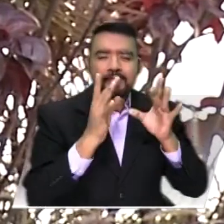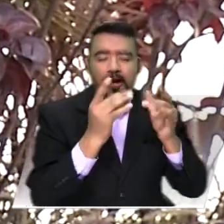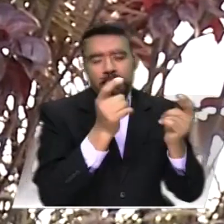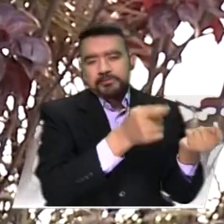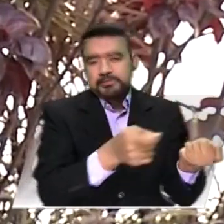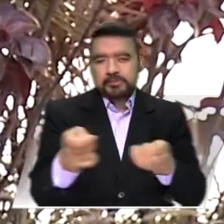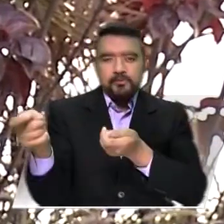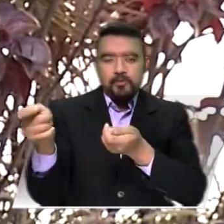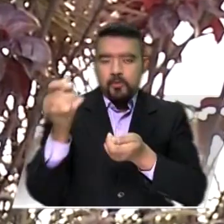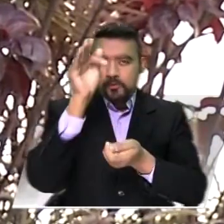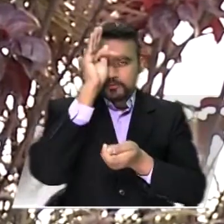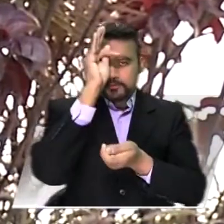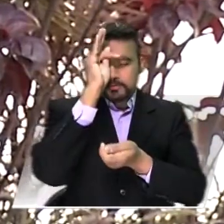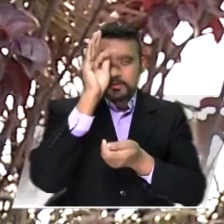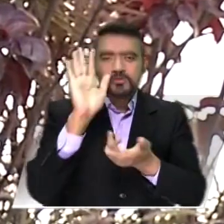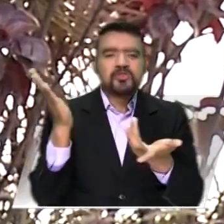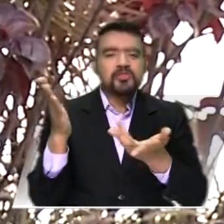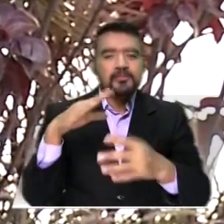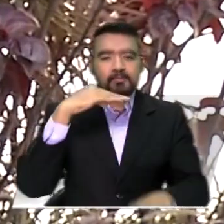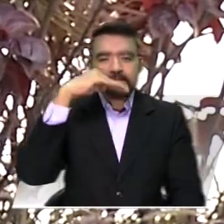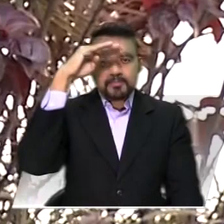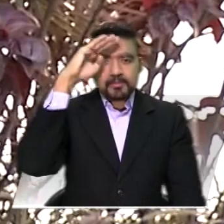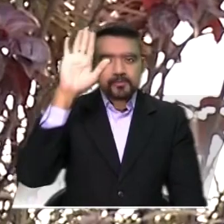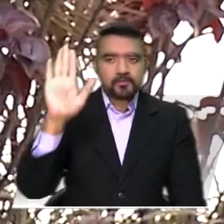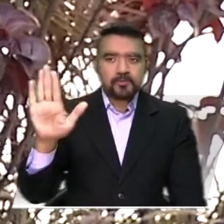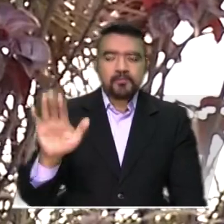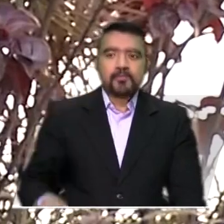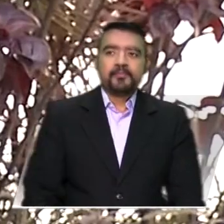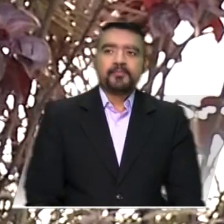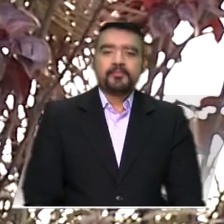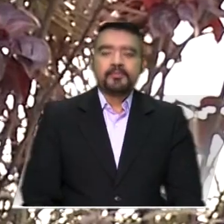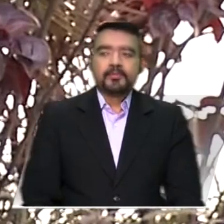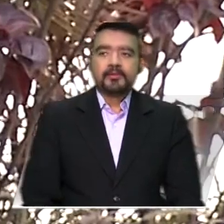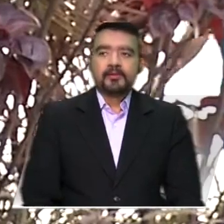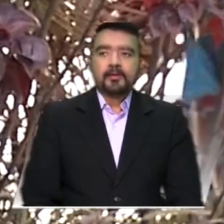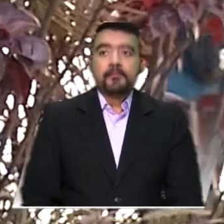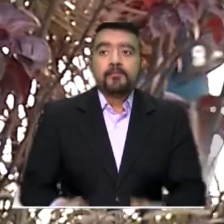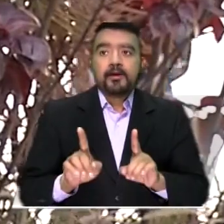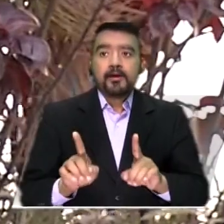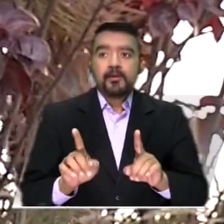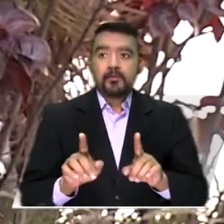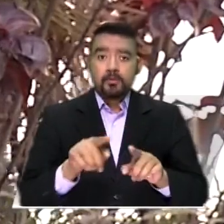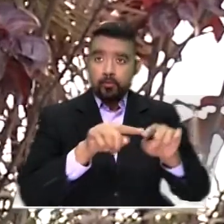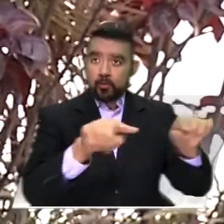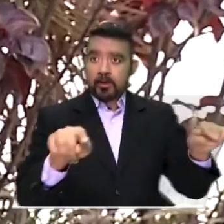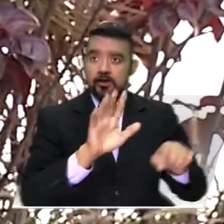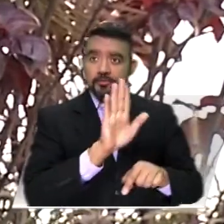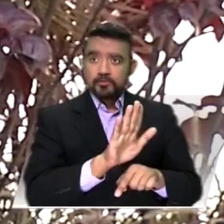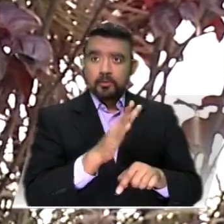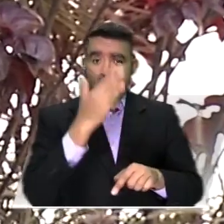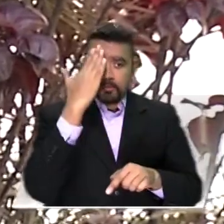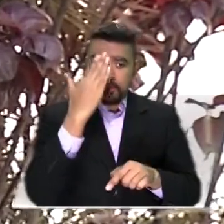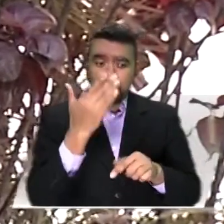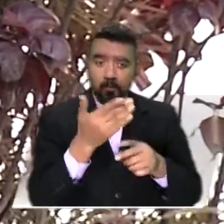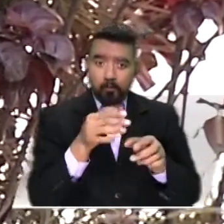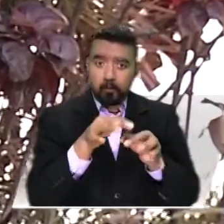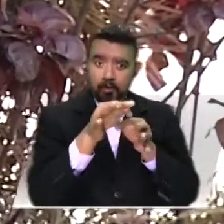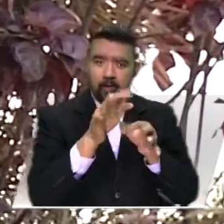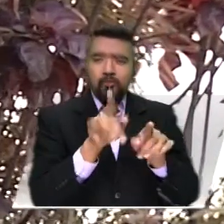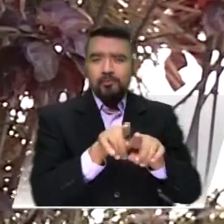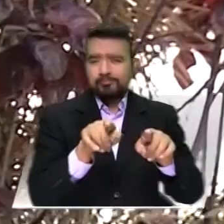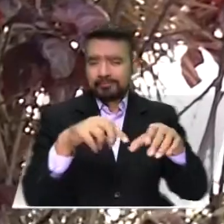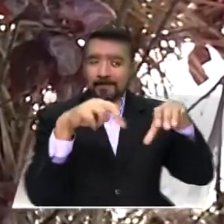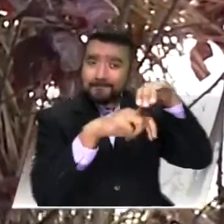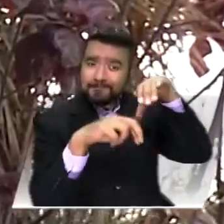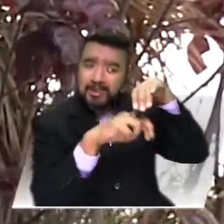hospitalario de la ciudad de Medellín sin embargo la situación en estas minas de burburítica sigue siendo crítica saludamos